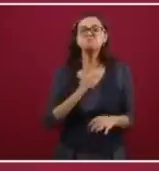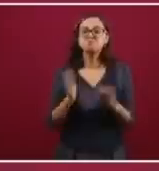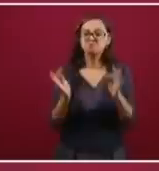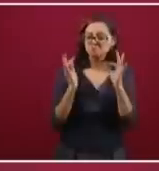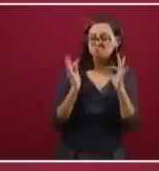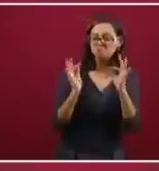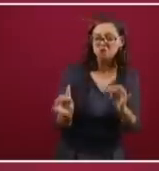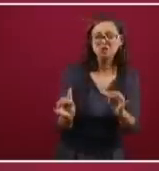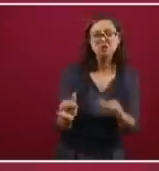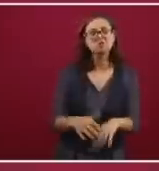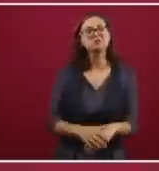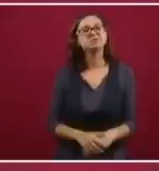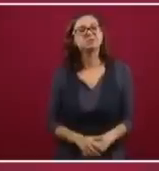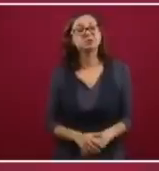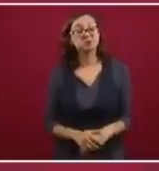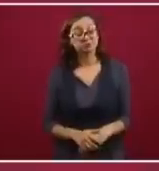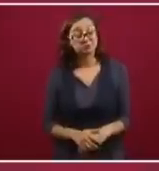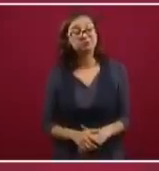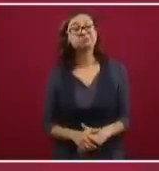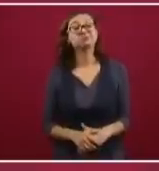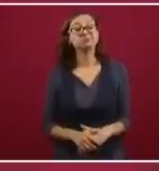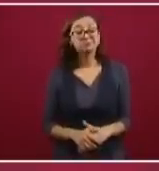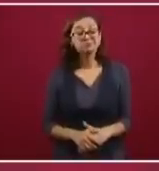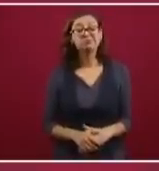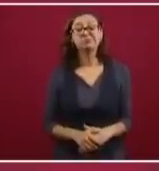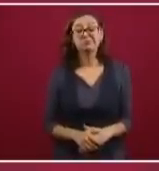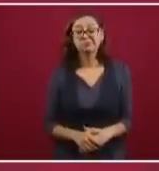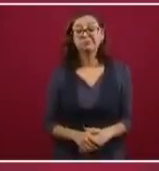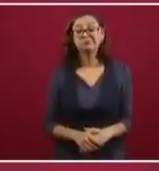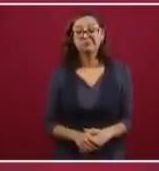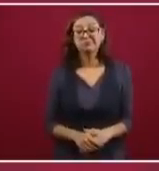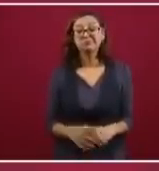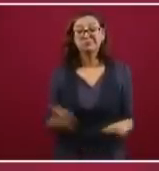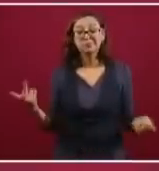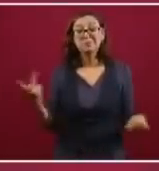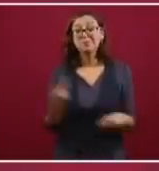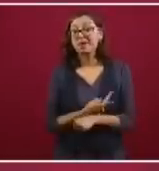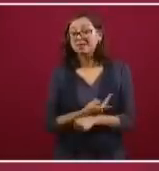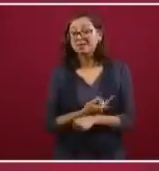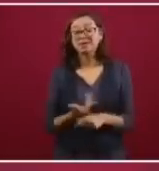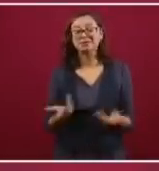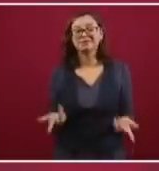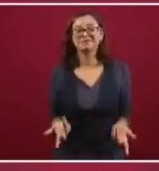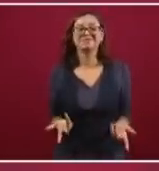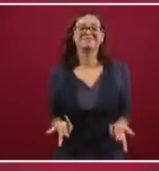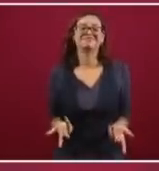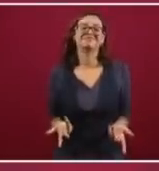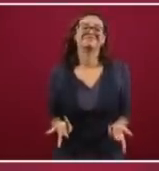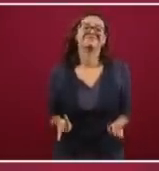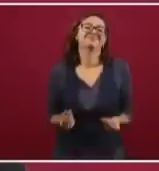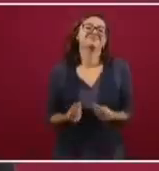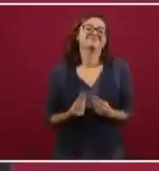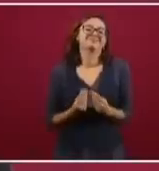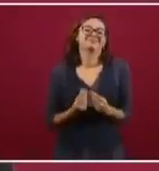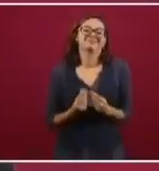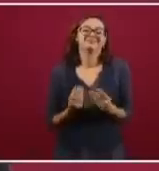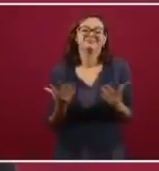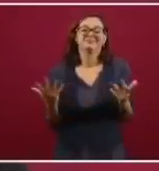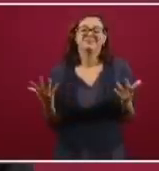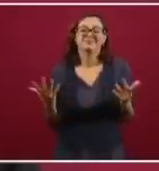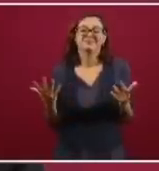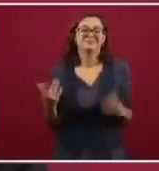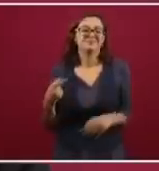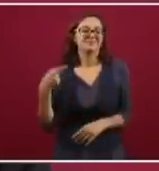superligero. ¿Qué es lo que pasa en estos casos? Pues que hay